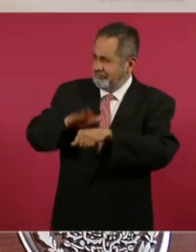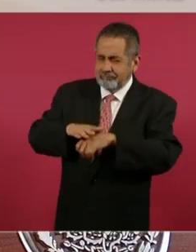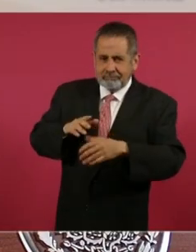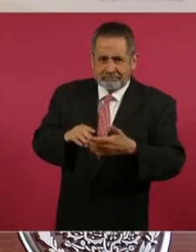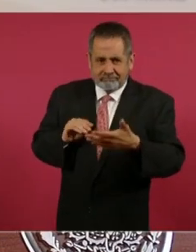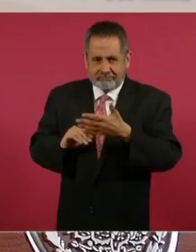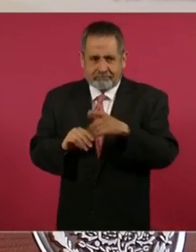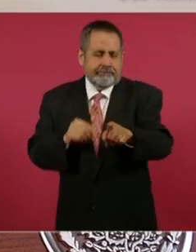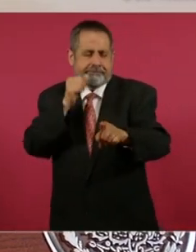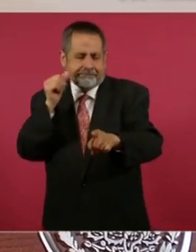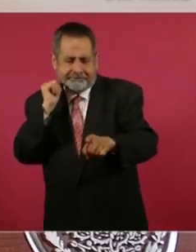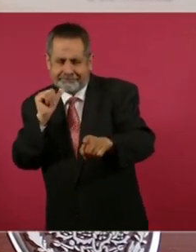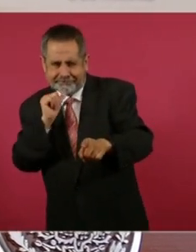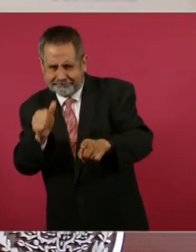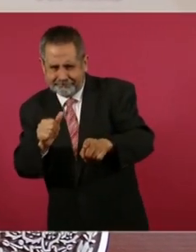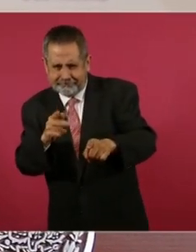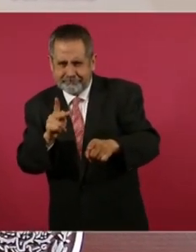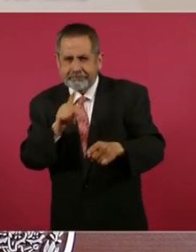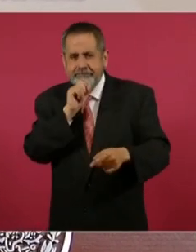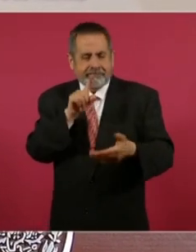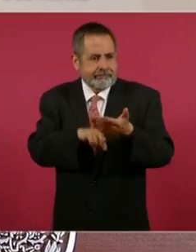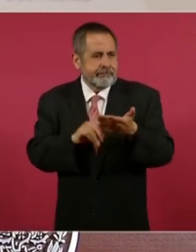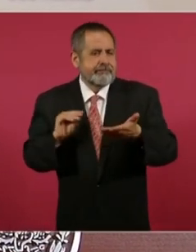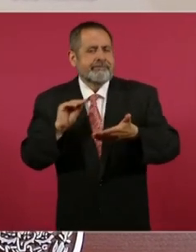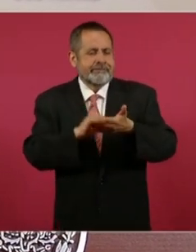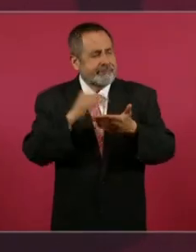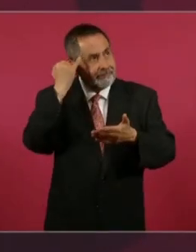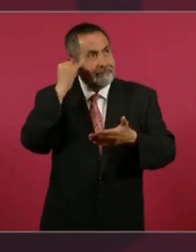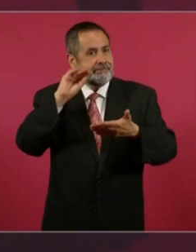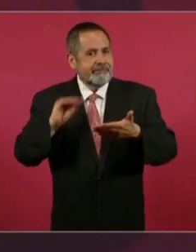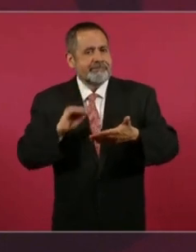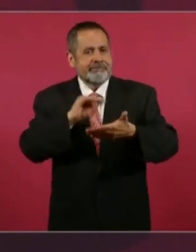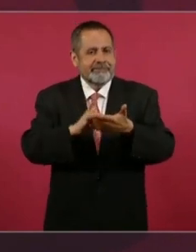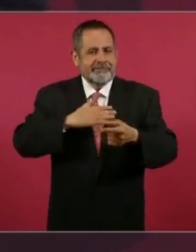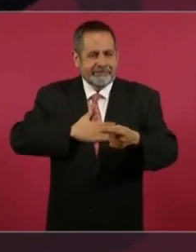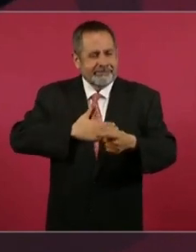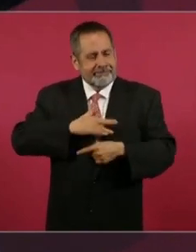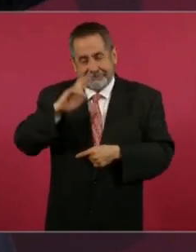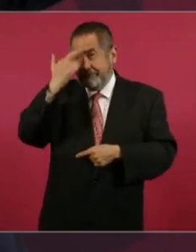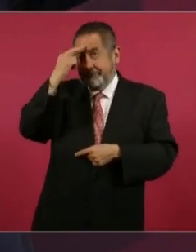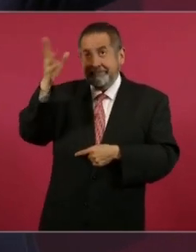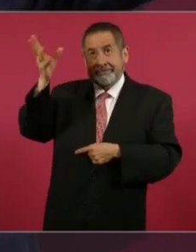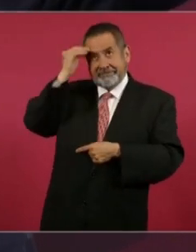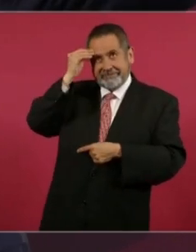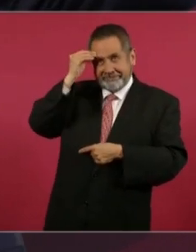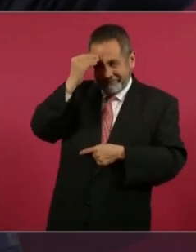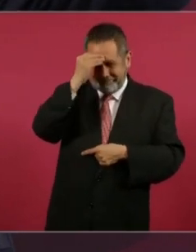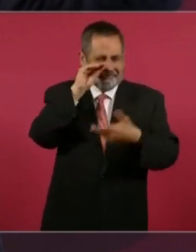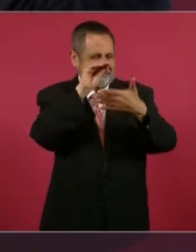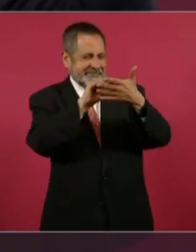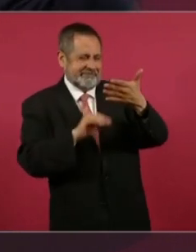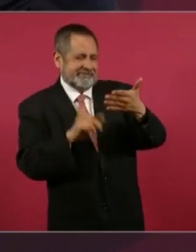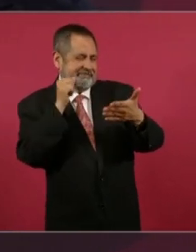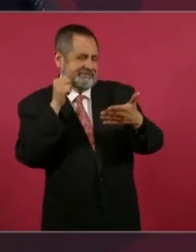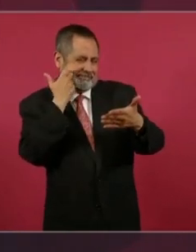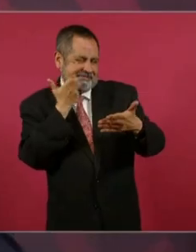no está ayer, por eso dije, ¿no? Y los baños públicos, porque me acordé de…